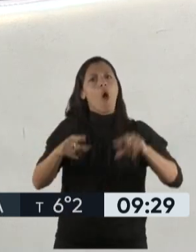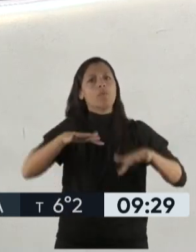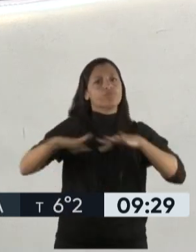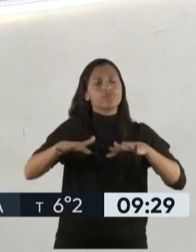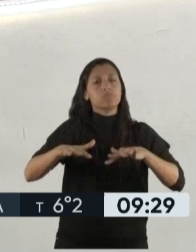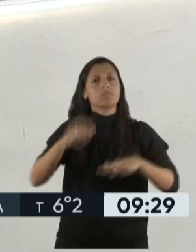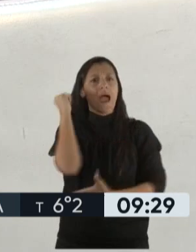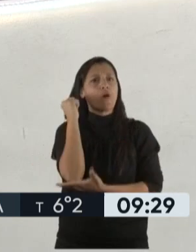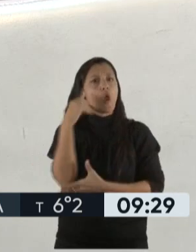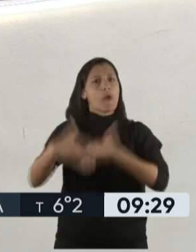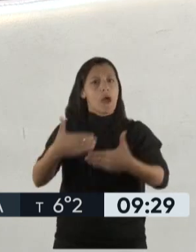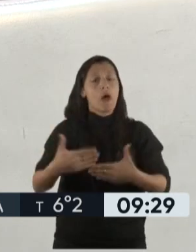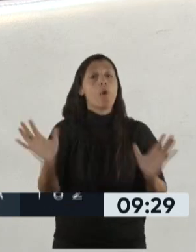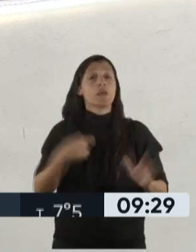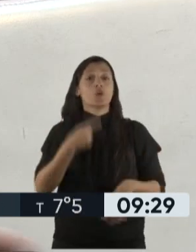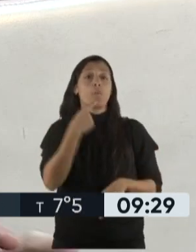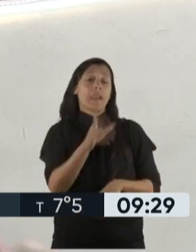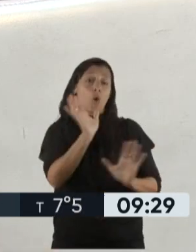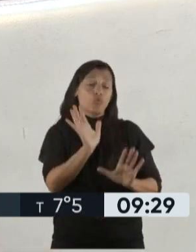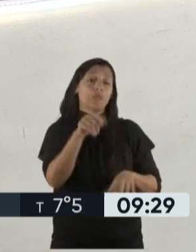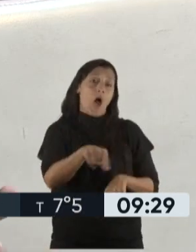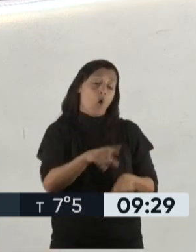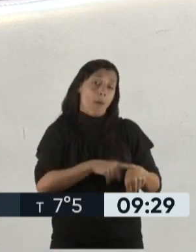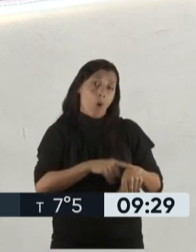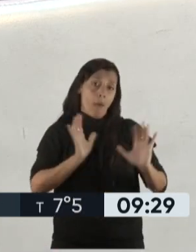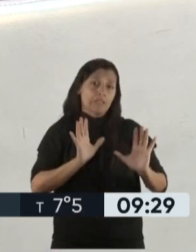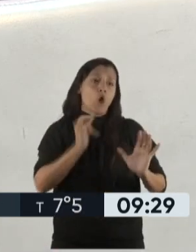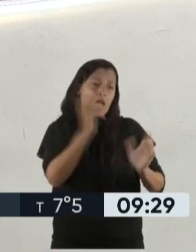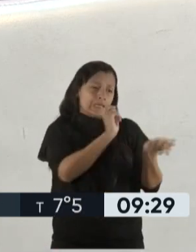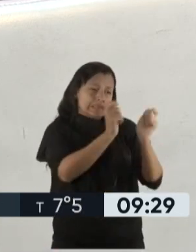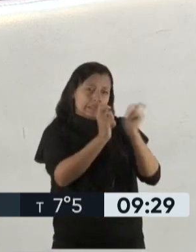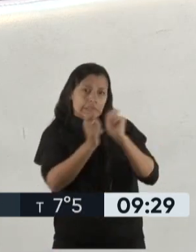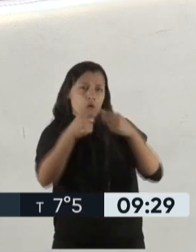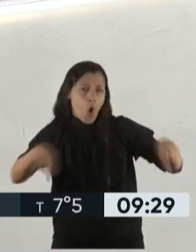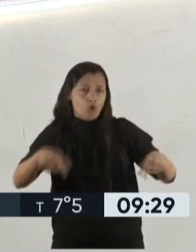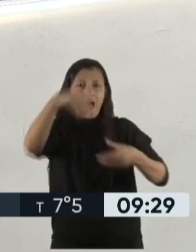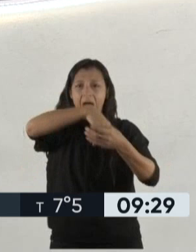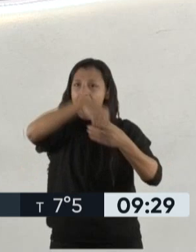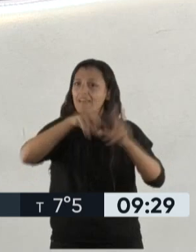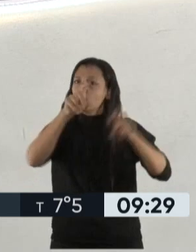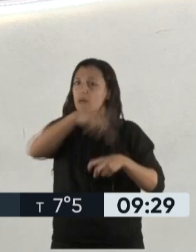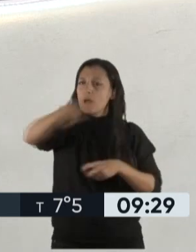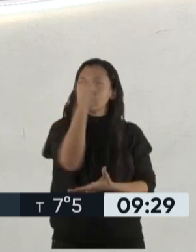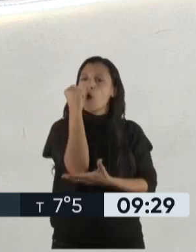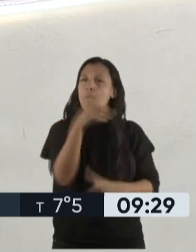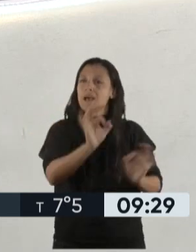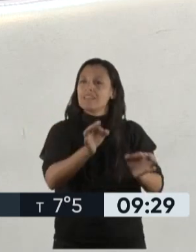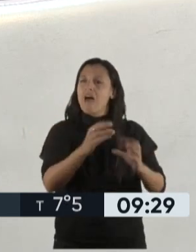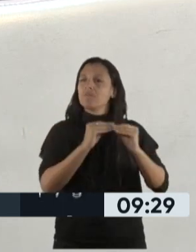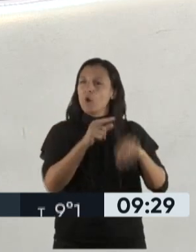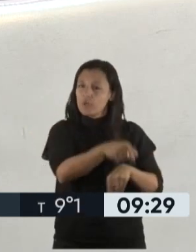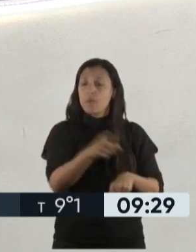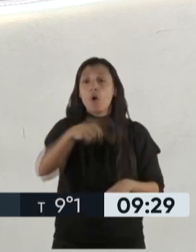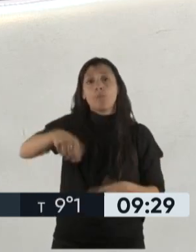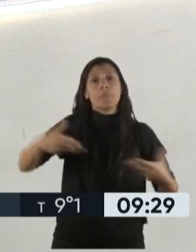eso le quiero preguntar si también por ahí se justifica en esta línea estos cambios que se están dando puertas adentro del manejo de la economía, si el gobierno